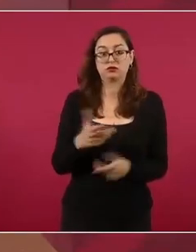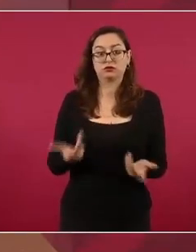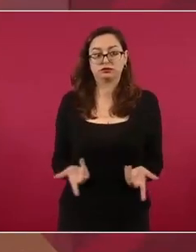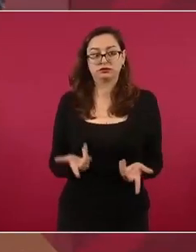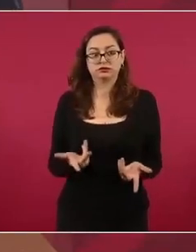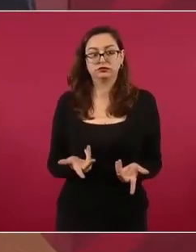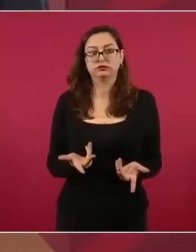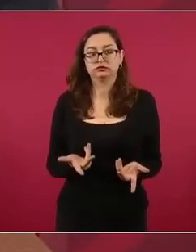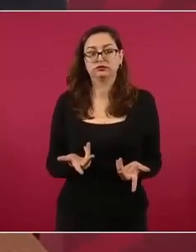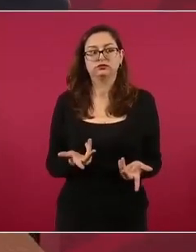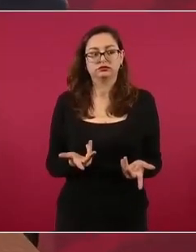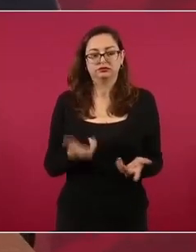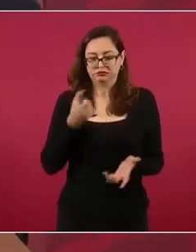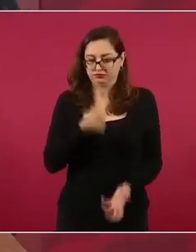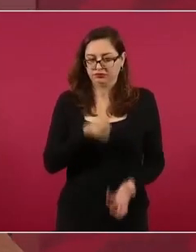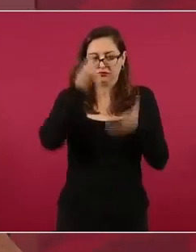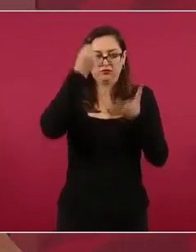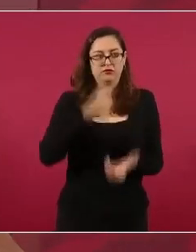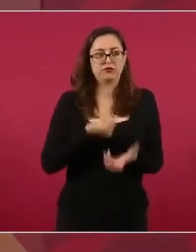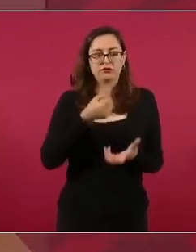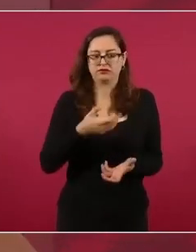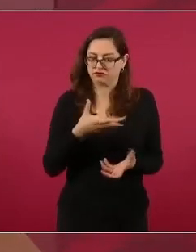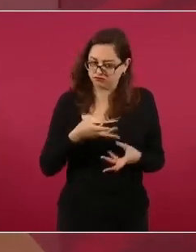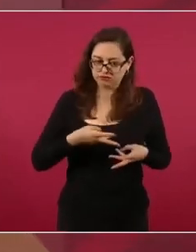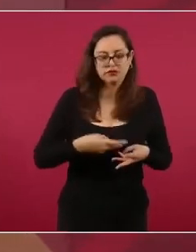Mandaban secretarios